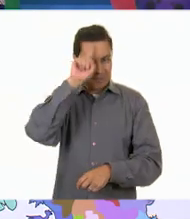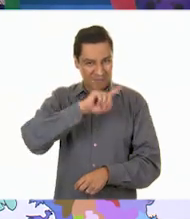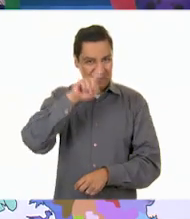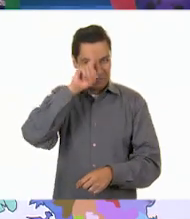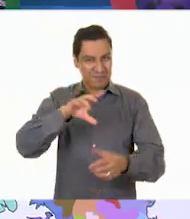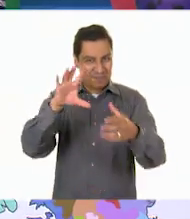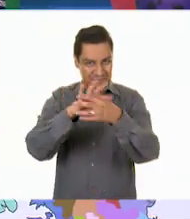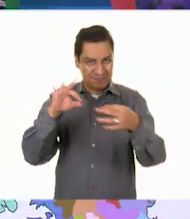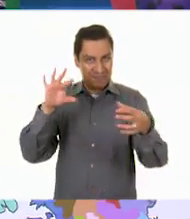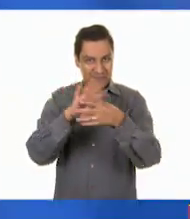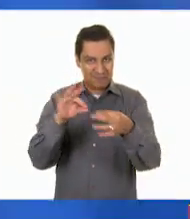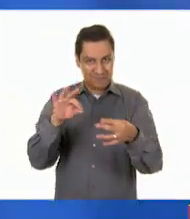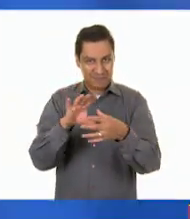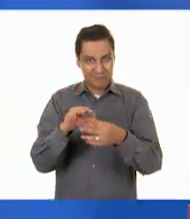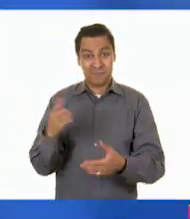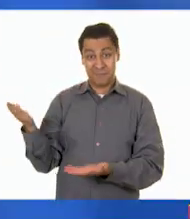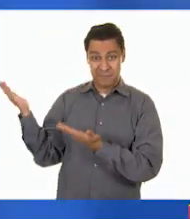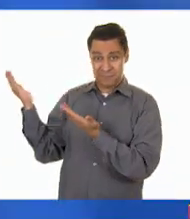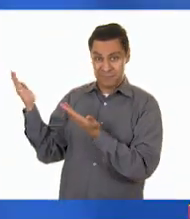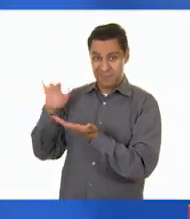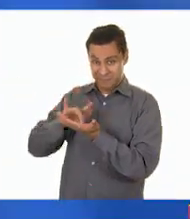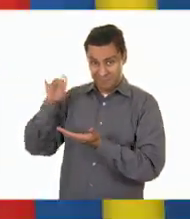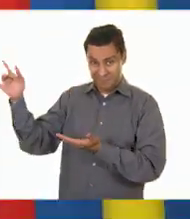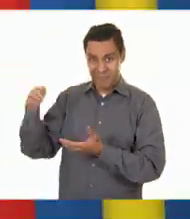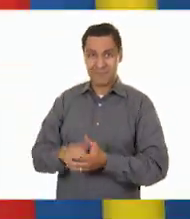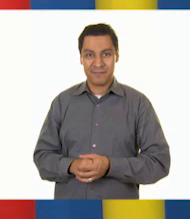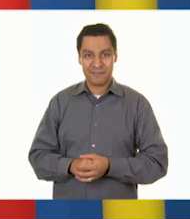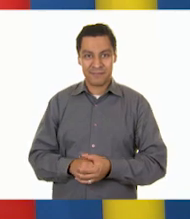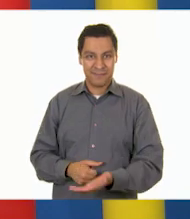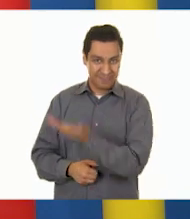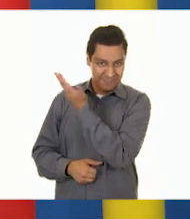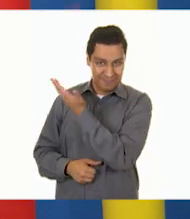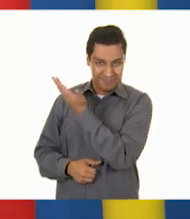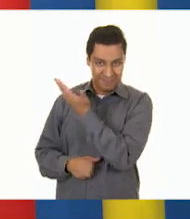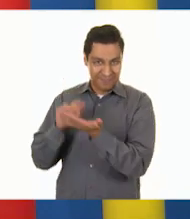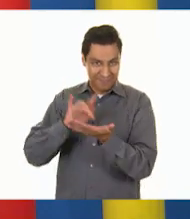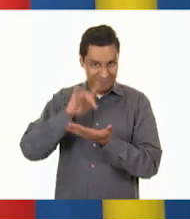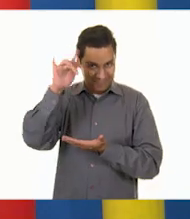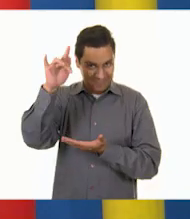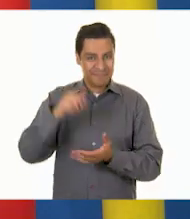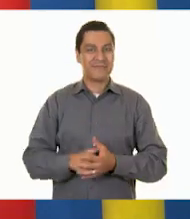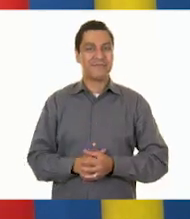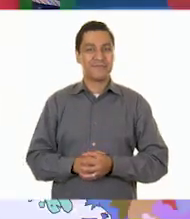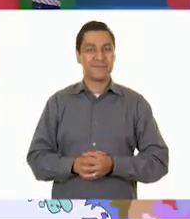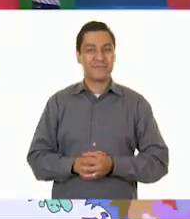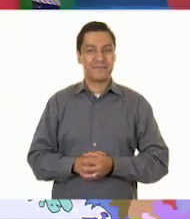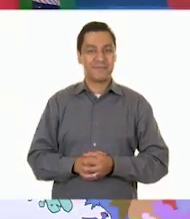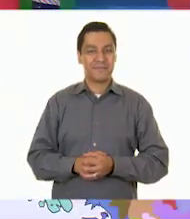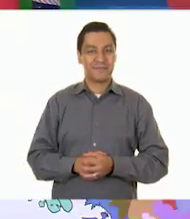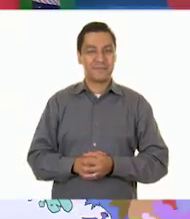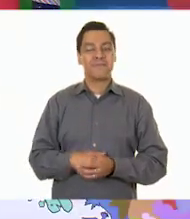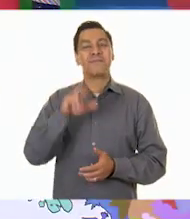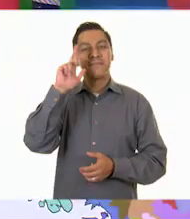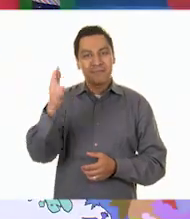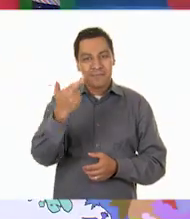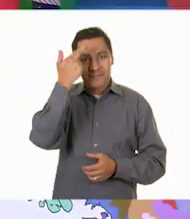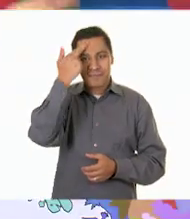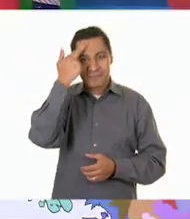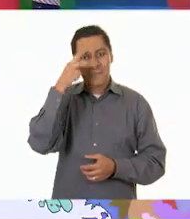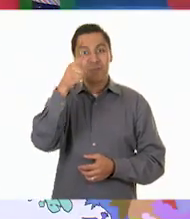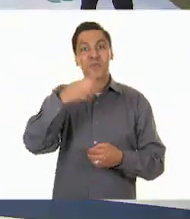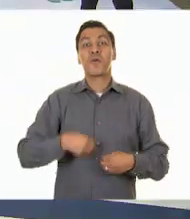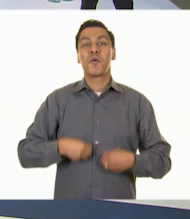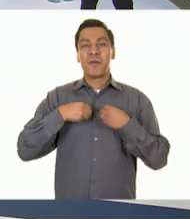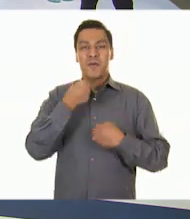supuesto a nuestros maestros corts y calderón gracias y alejandra fernández recuerda vive